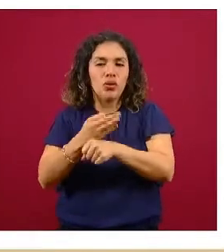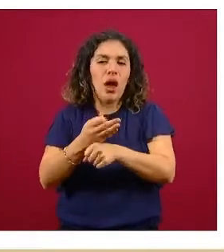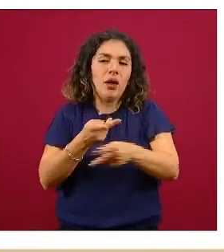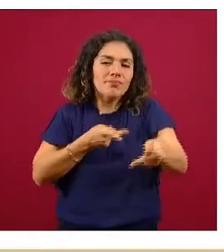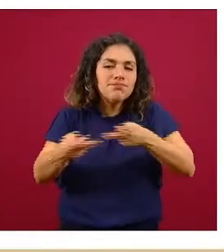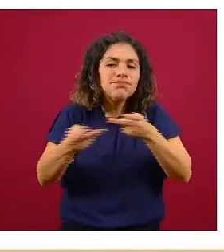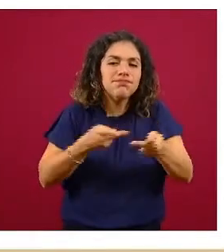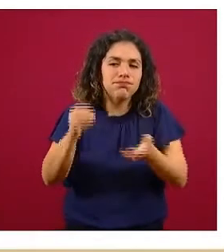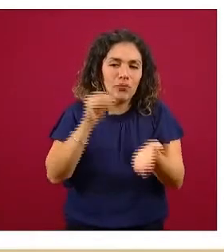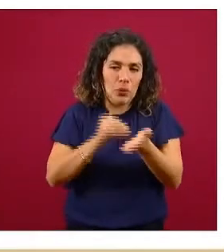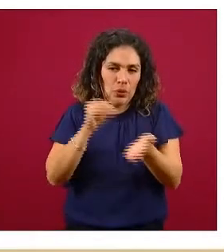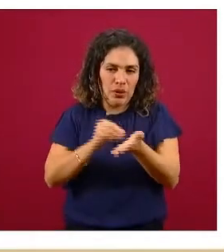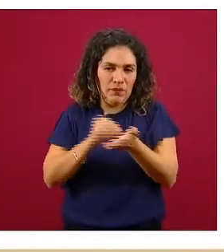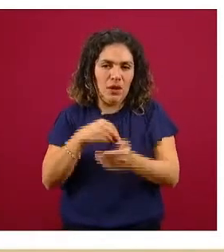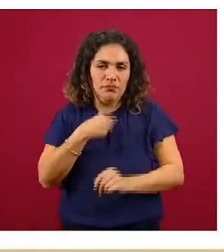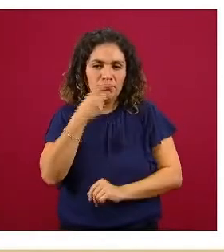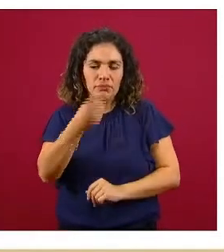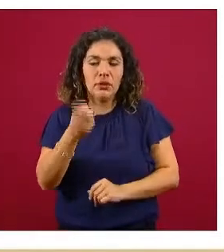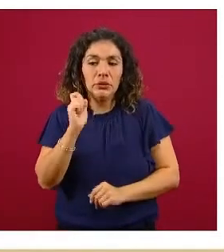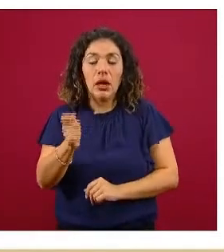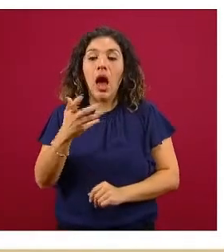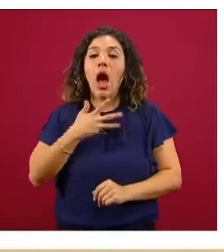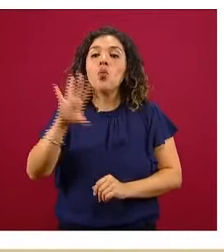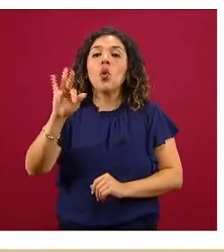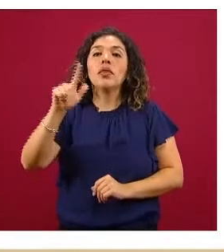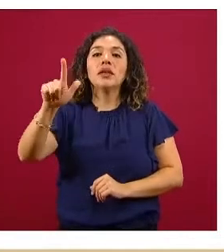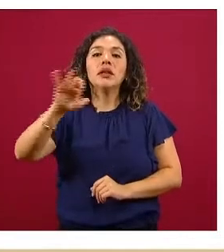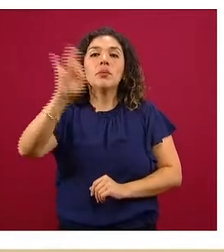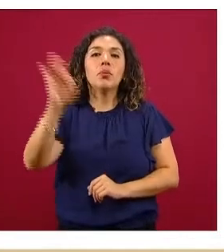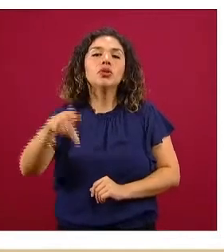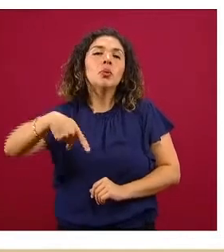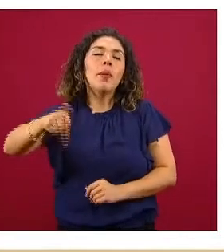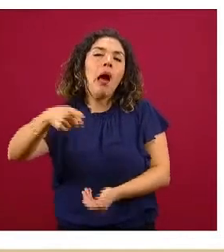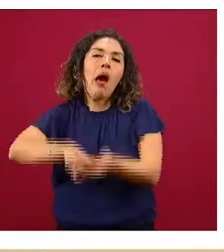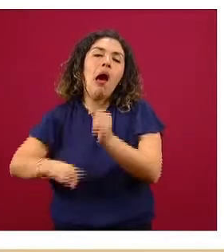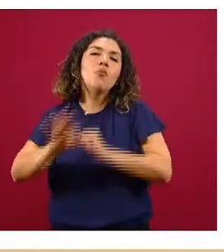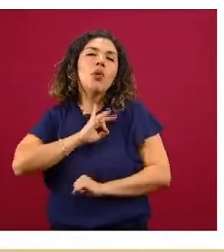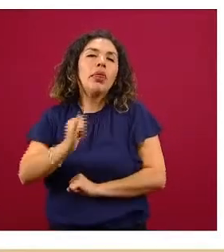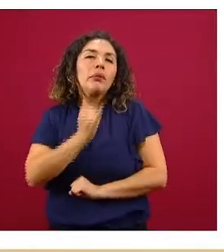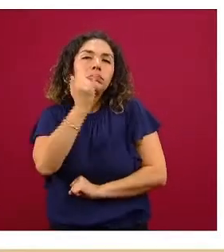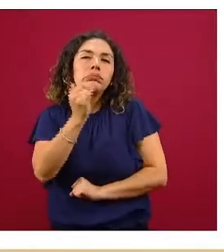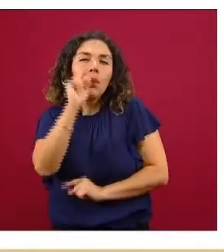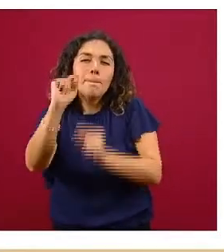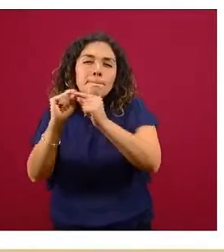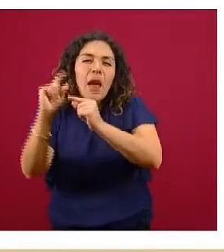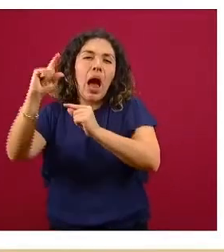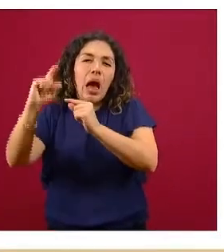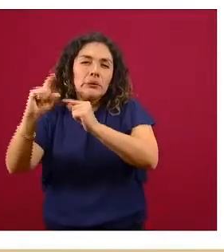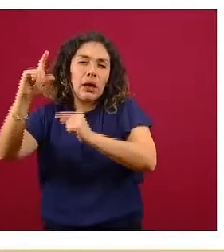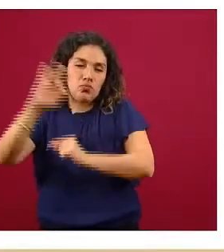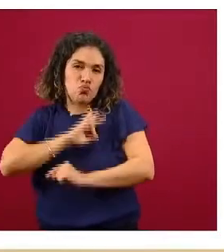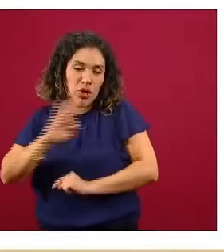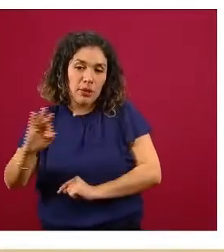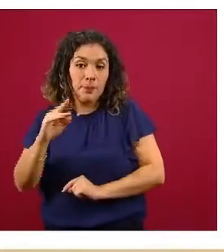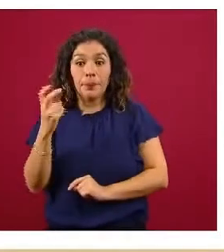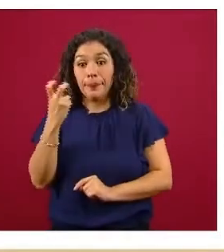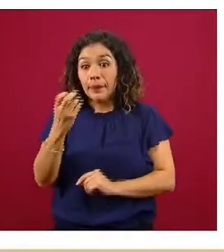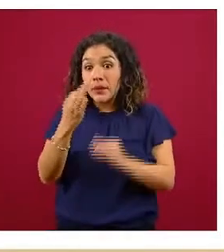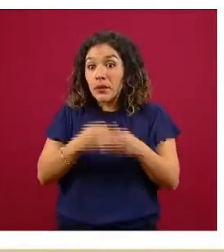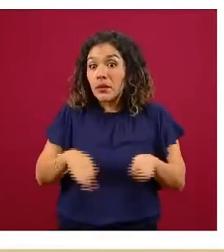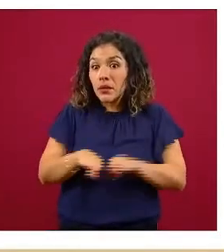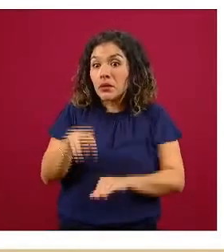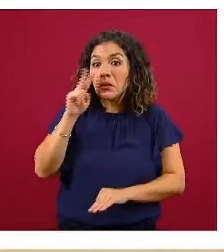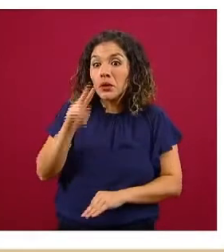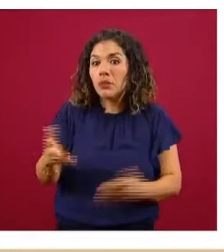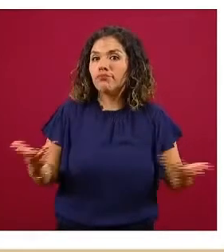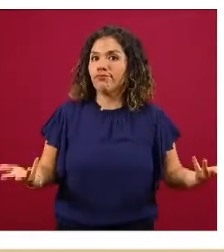hemos comentado, por lo tanto ese 47% todavía pudiera tener un incremento. Pero aquí lo importante es ver que esto